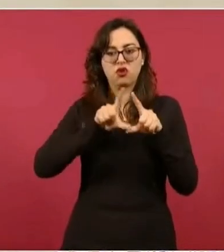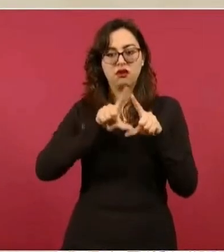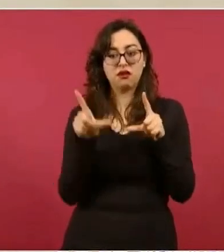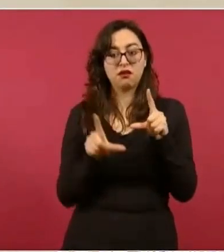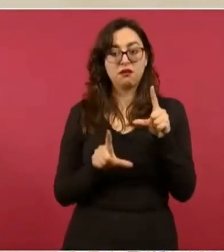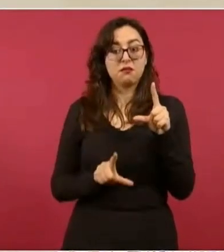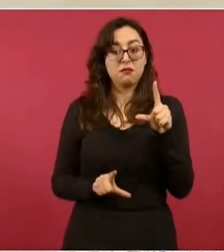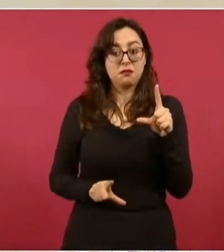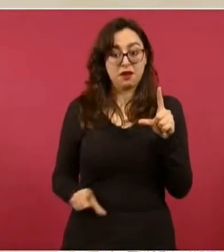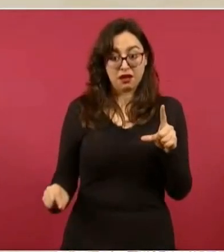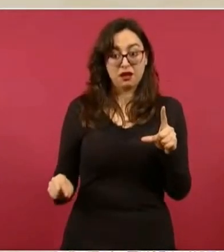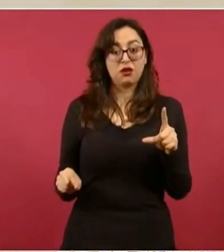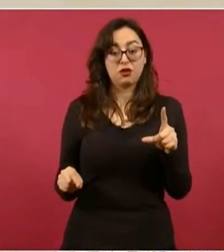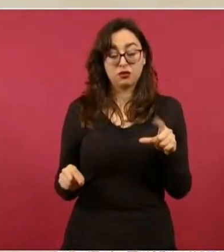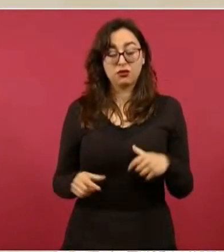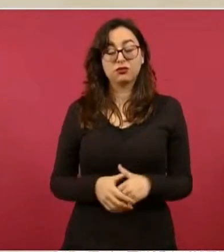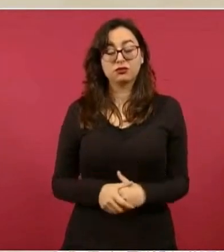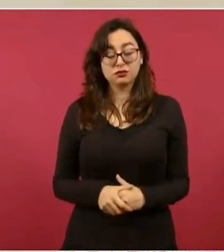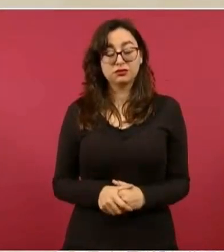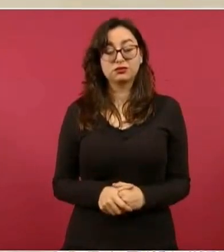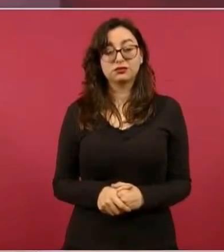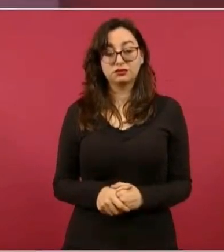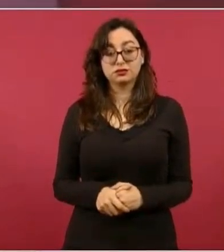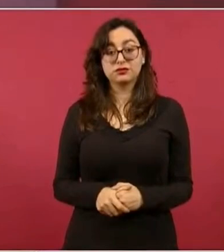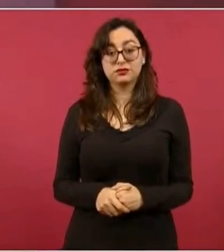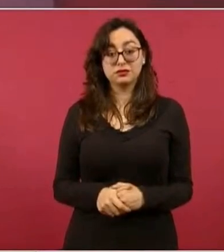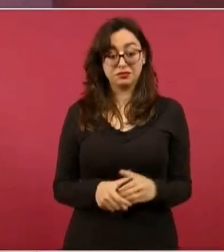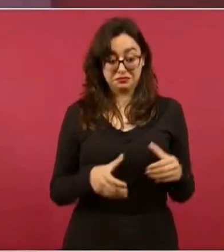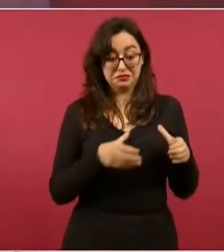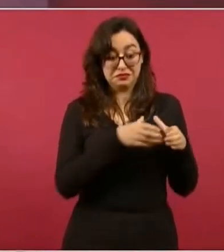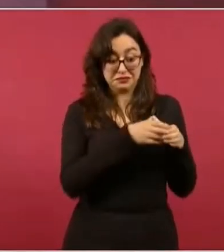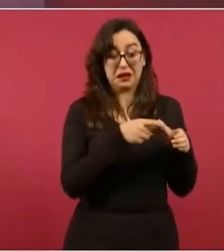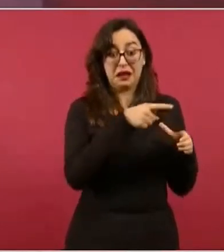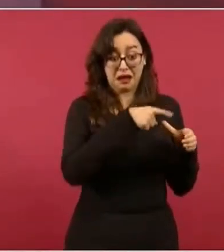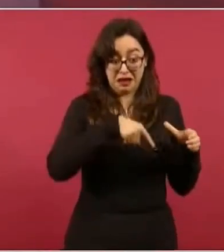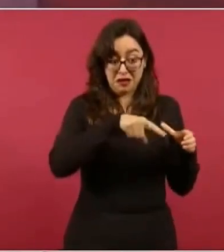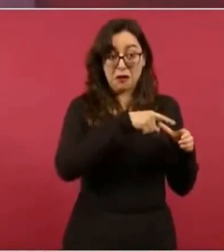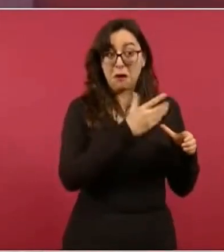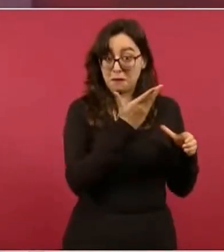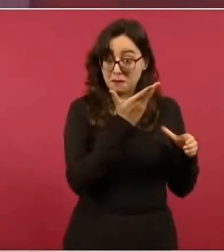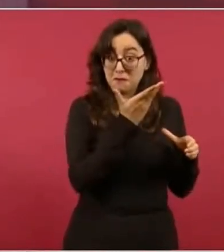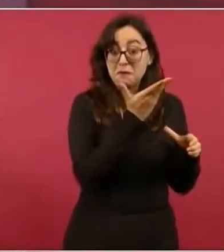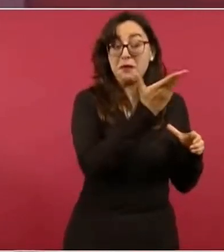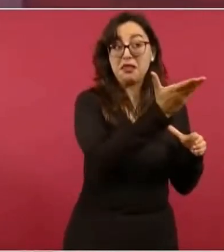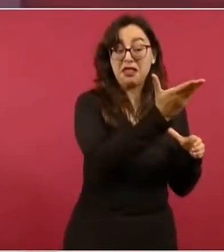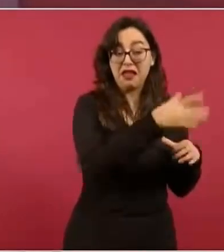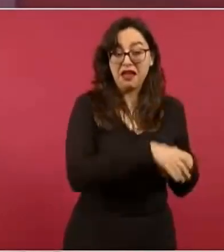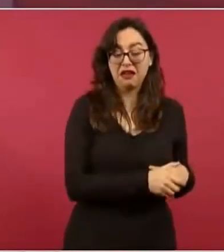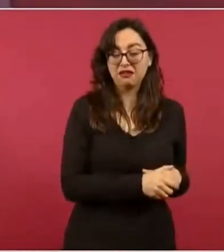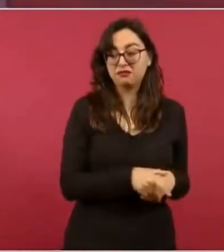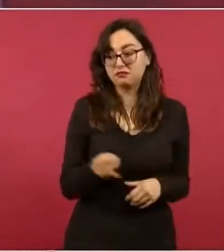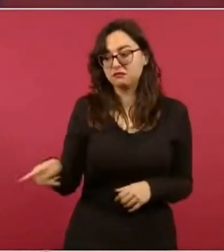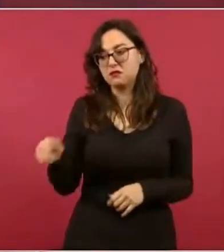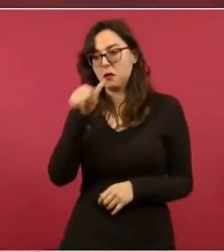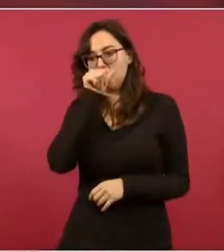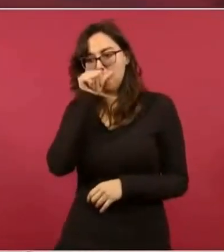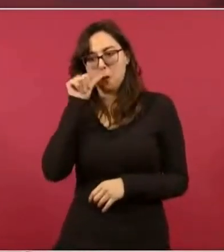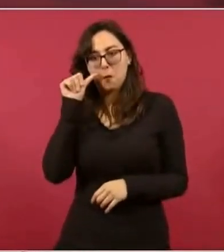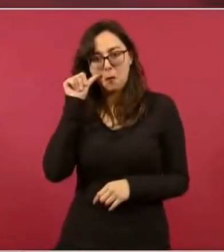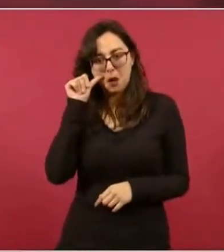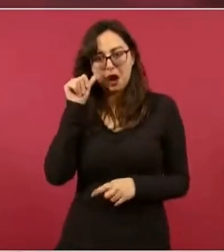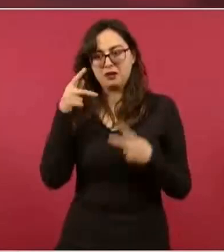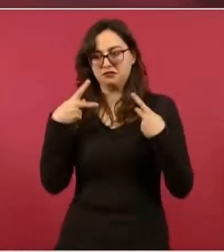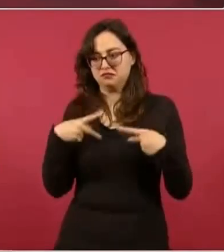en el mundo y Juárez y los liberales resistieron y